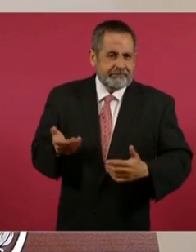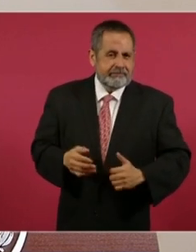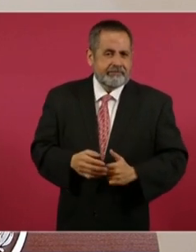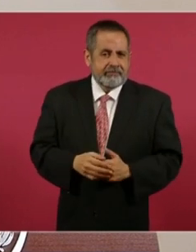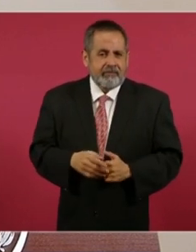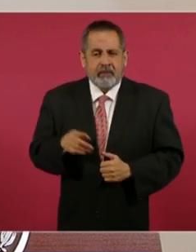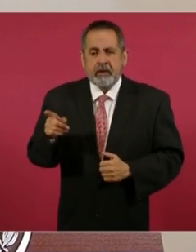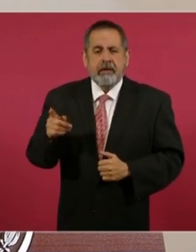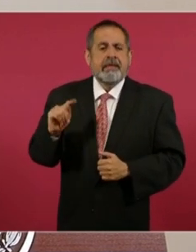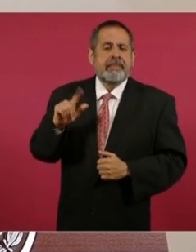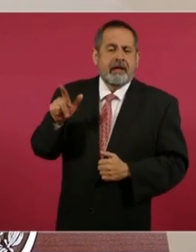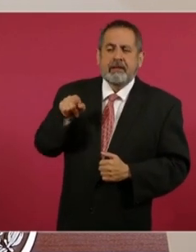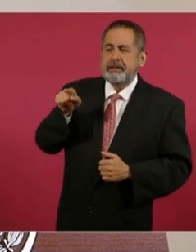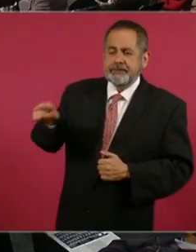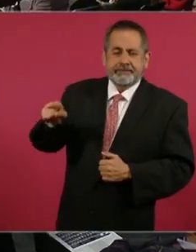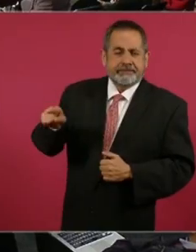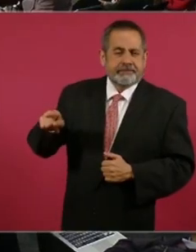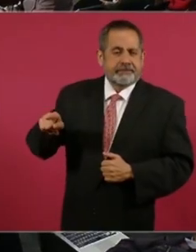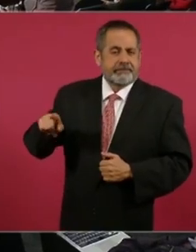cómo le ha ido